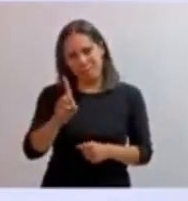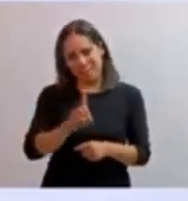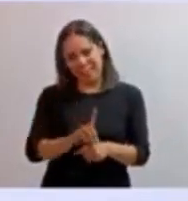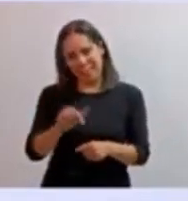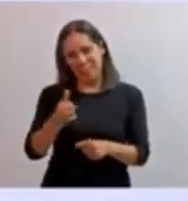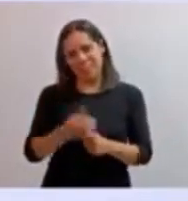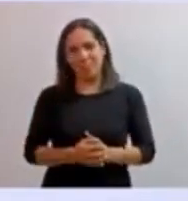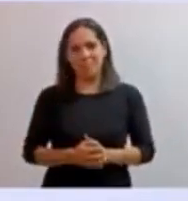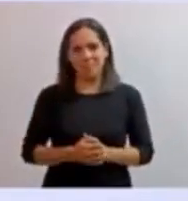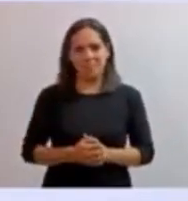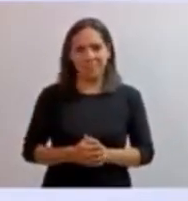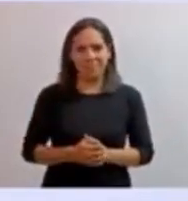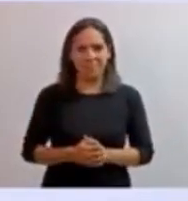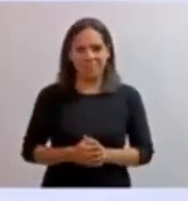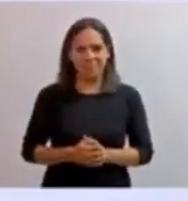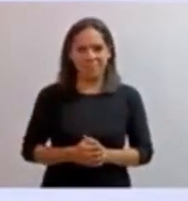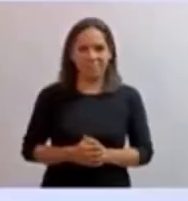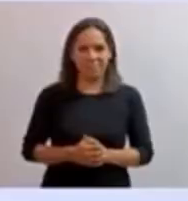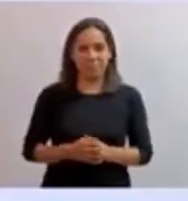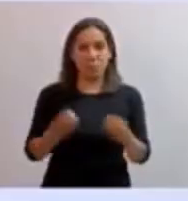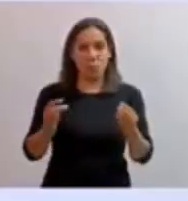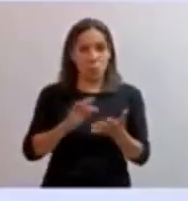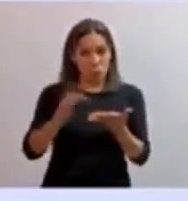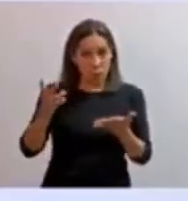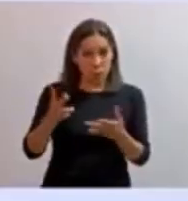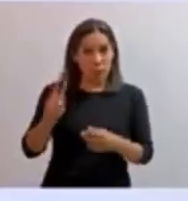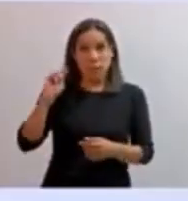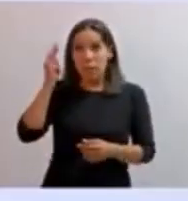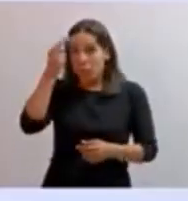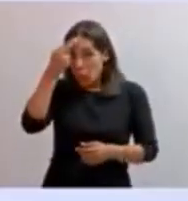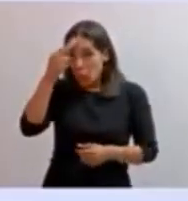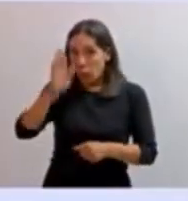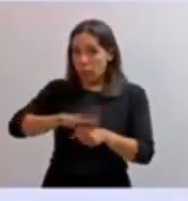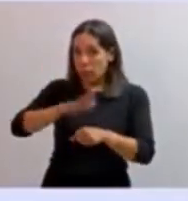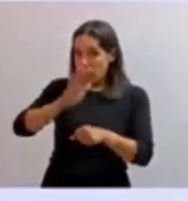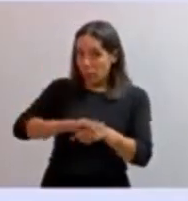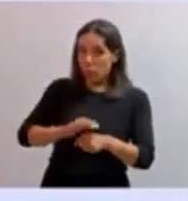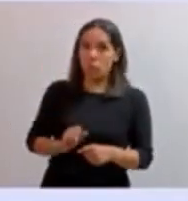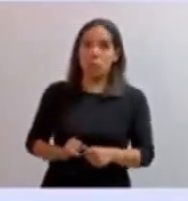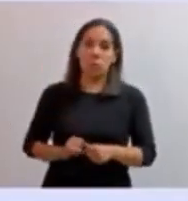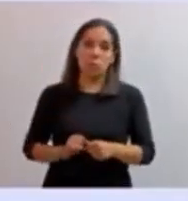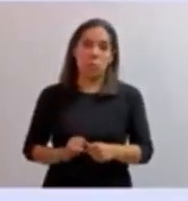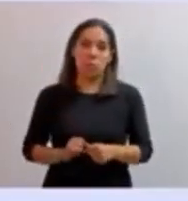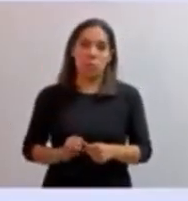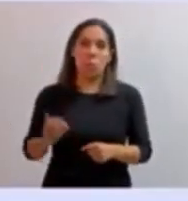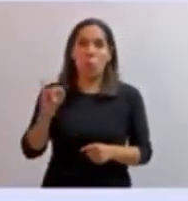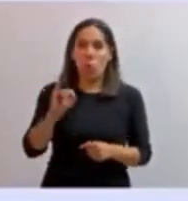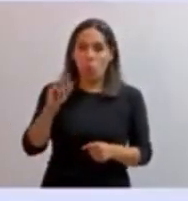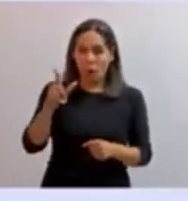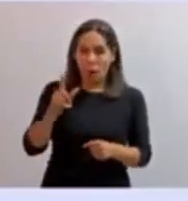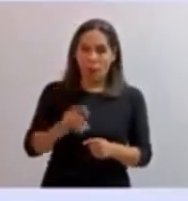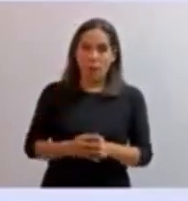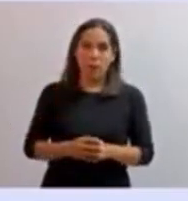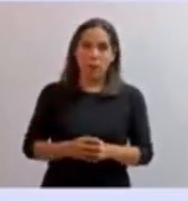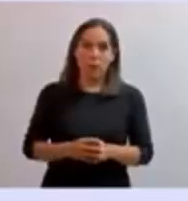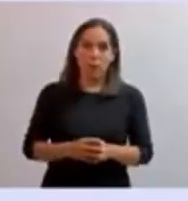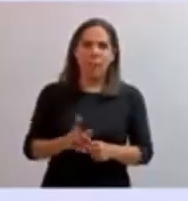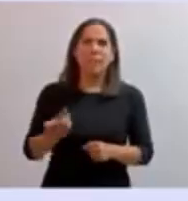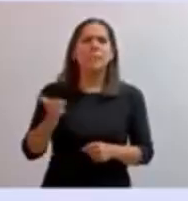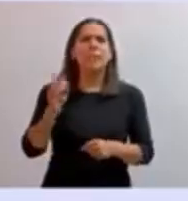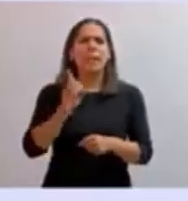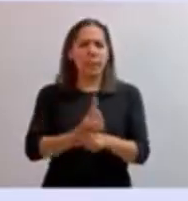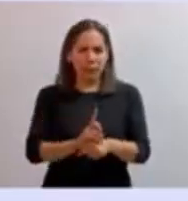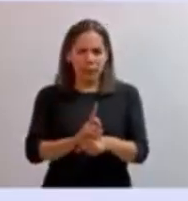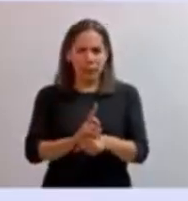y viendo. Les hago también la cordial invitación para que nos acompañen en la cuarta transmisión de estas jornadas de